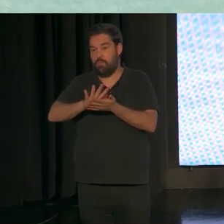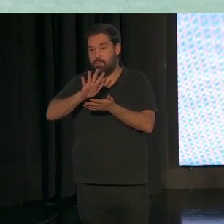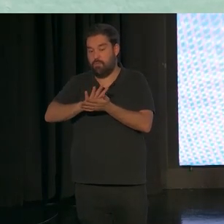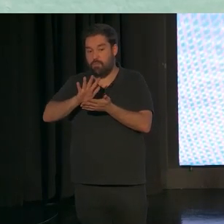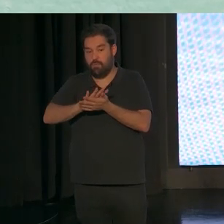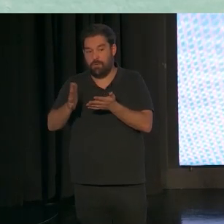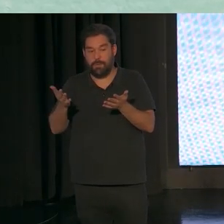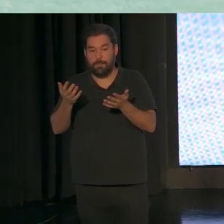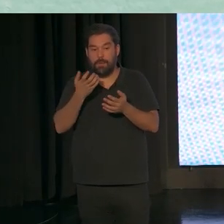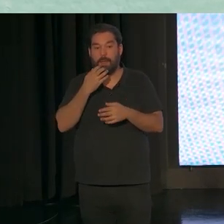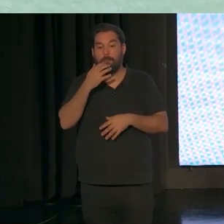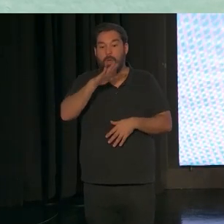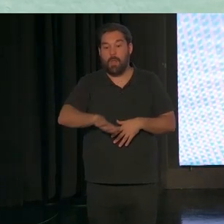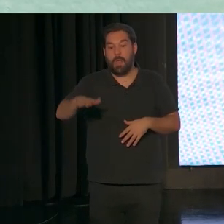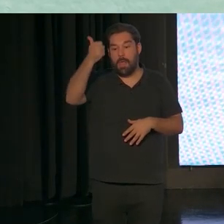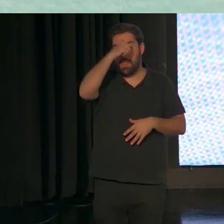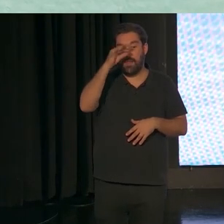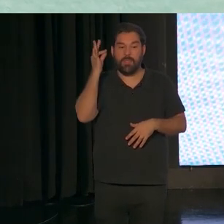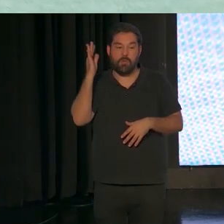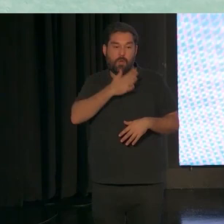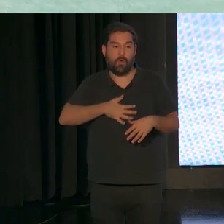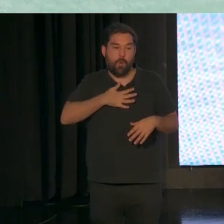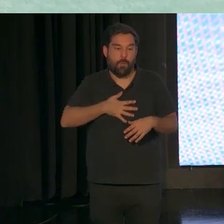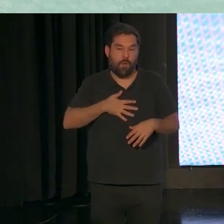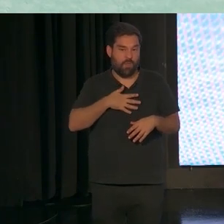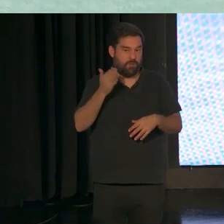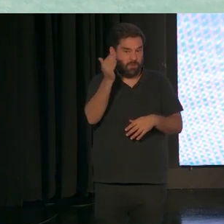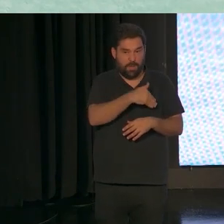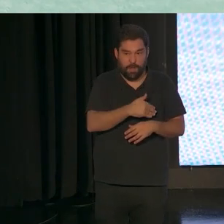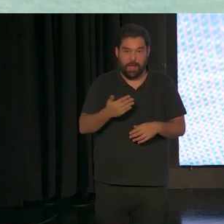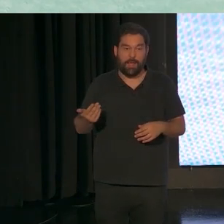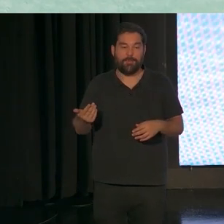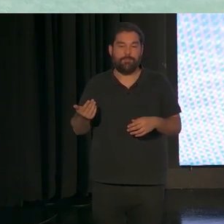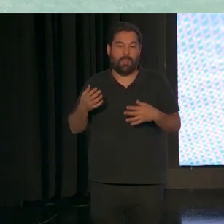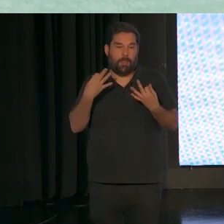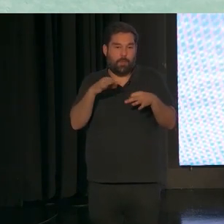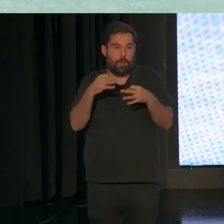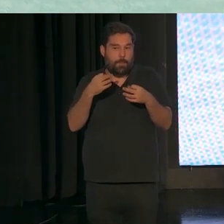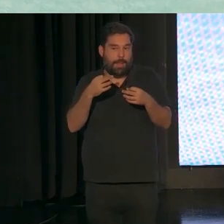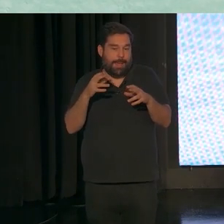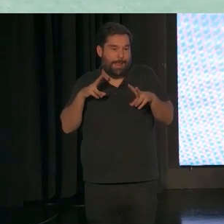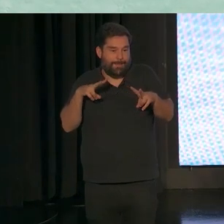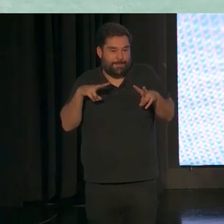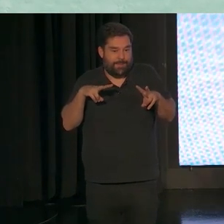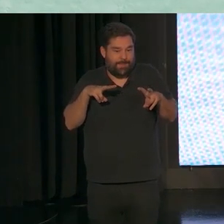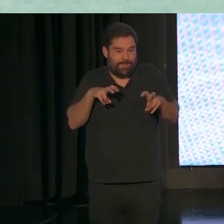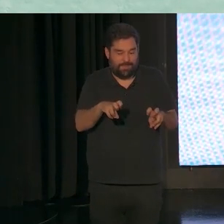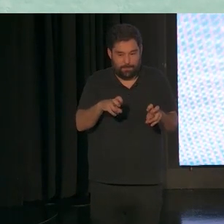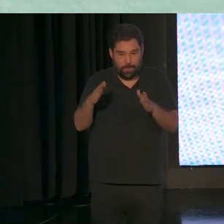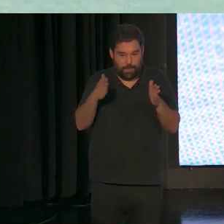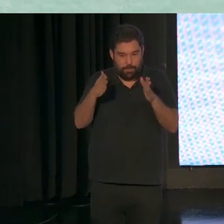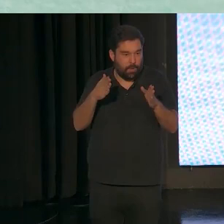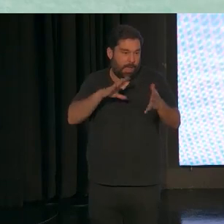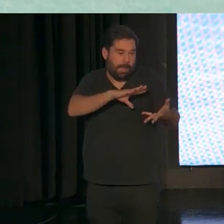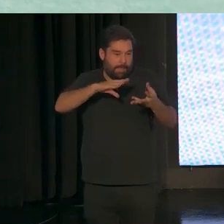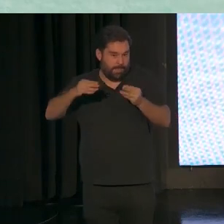niño que no está a gusto que está bueno Es normal que en los primeros días en el periodo de adaptación le cueste eh